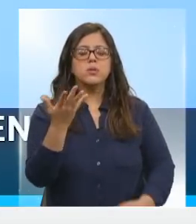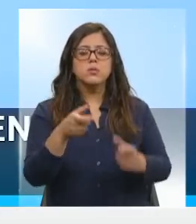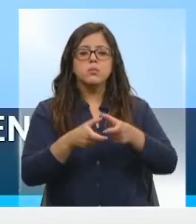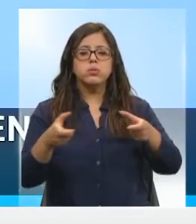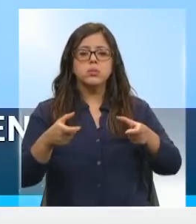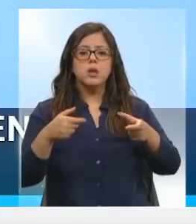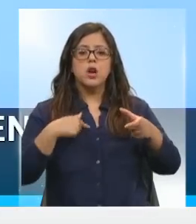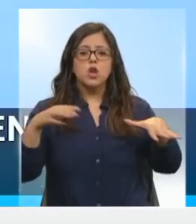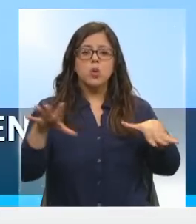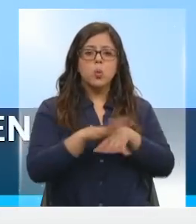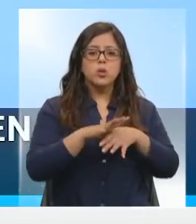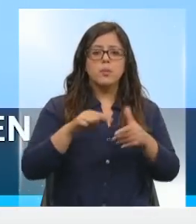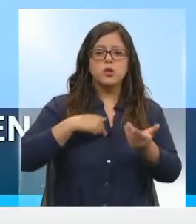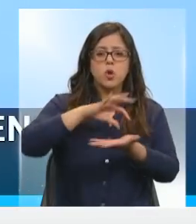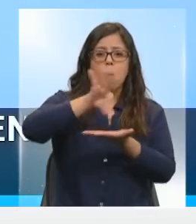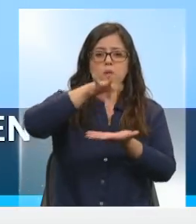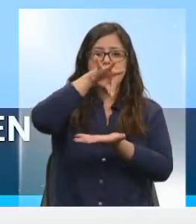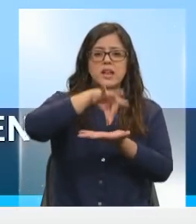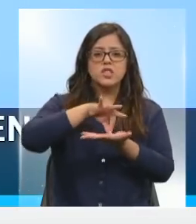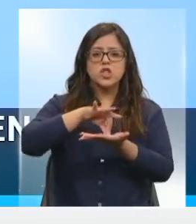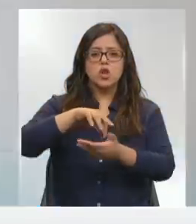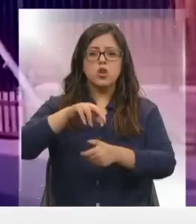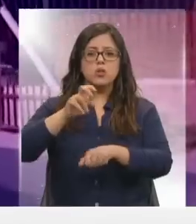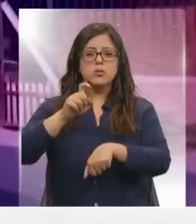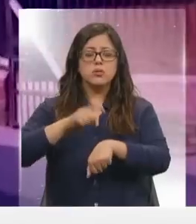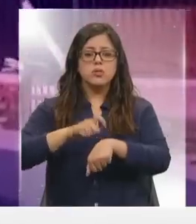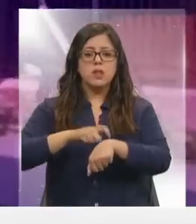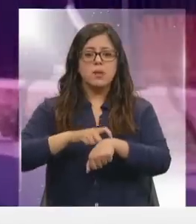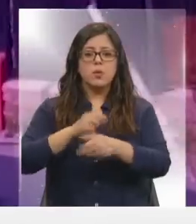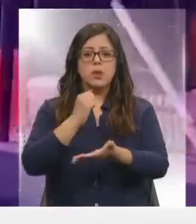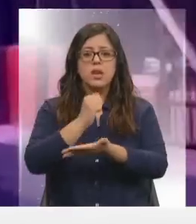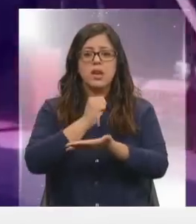loco, yo te mando una ubicación en tiempo real al tiro. Ya hicimos trámite.